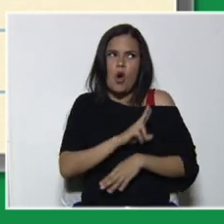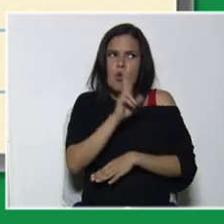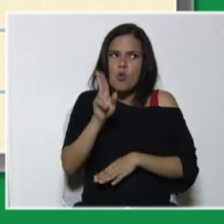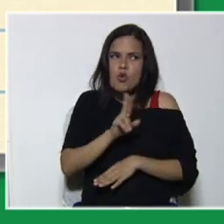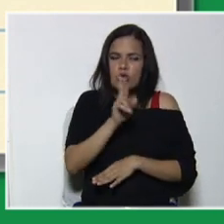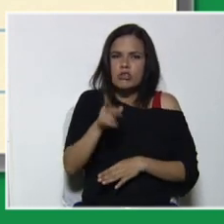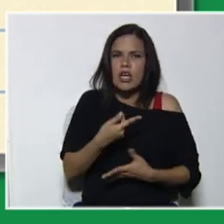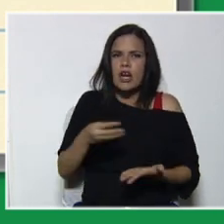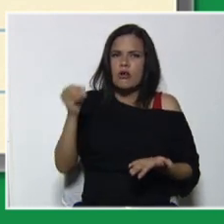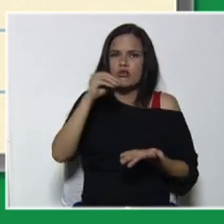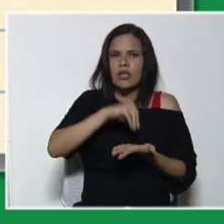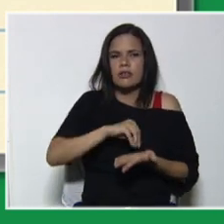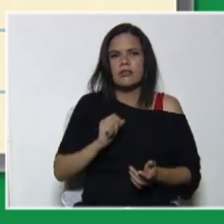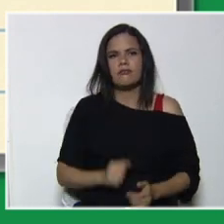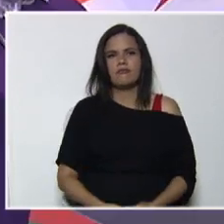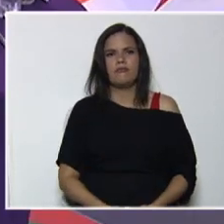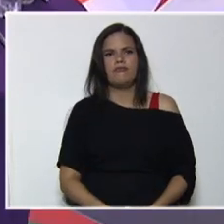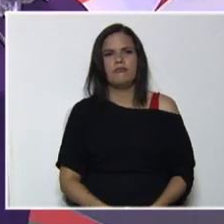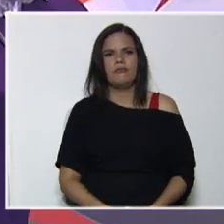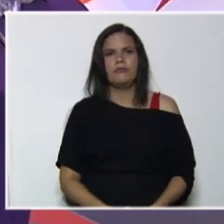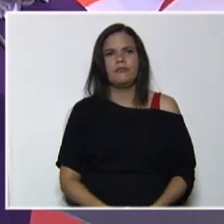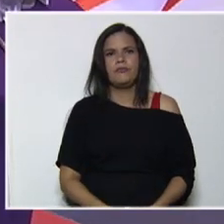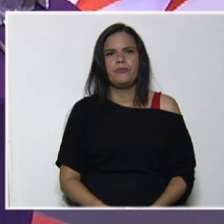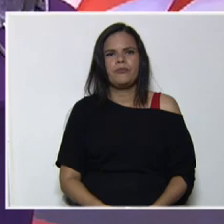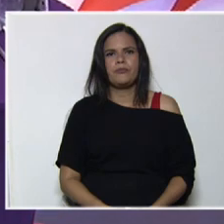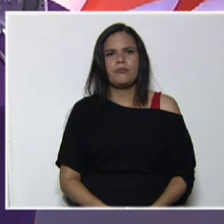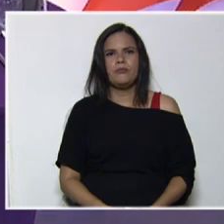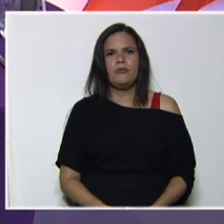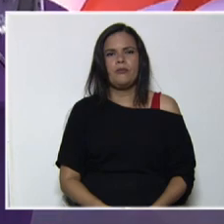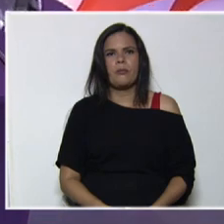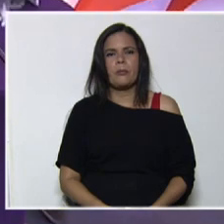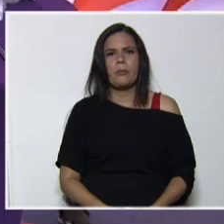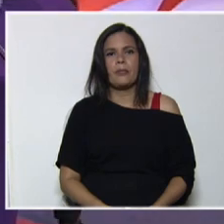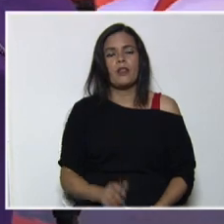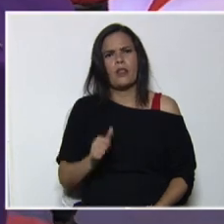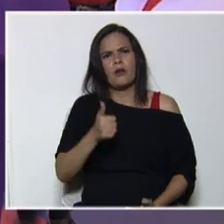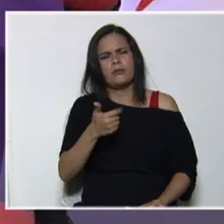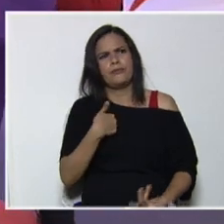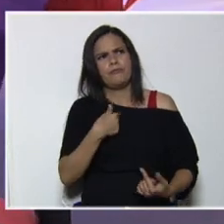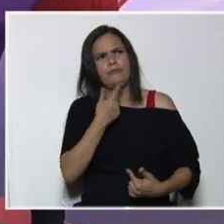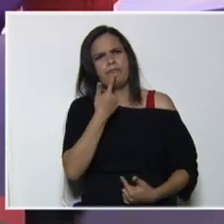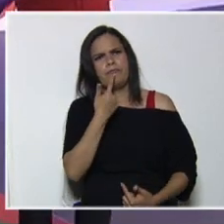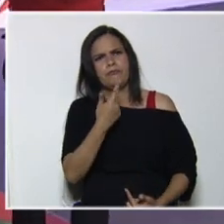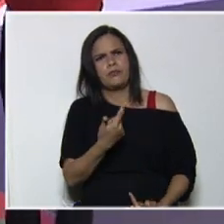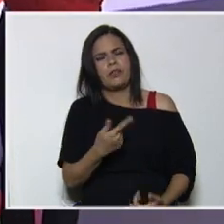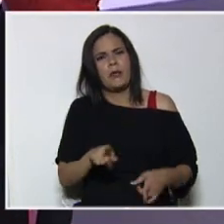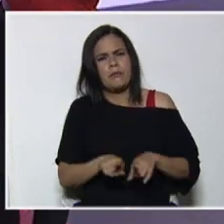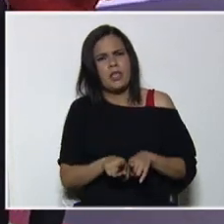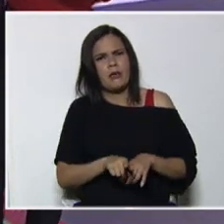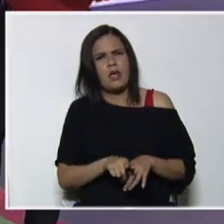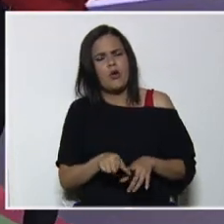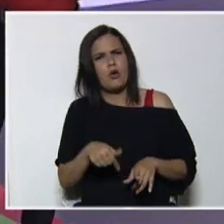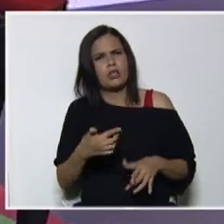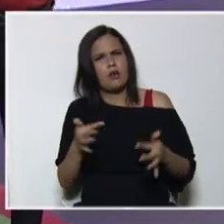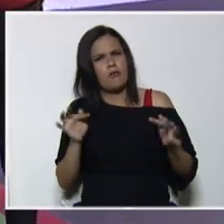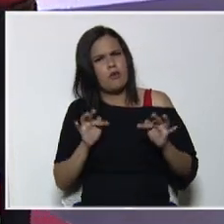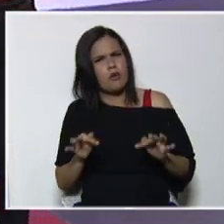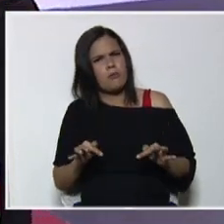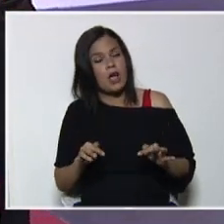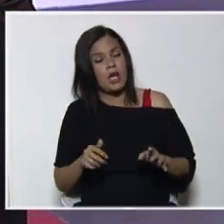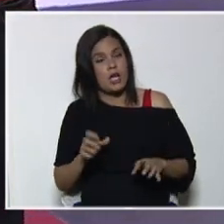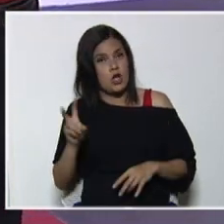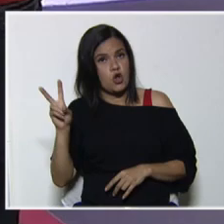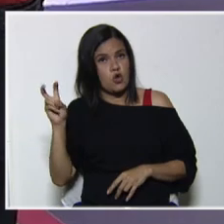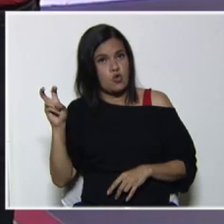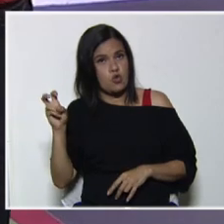el siguiente ciclo de irrigación. Sí, bueno, Jenny, también tenemos un método muy moderno que